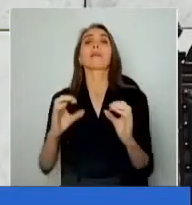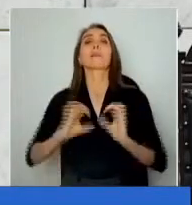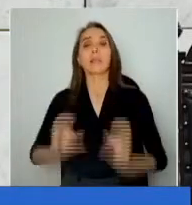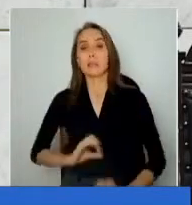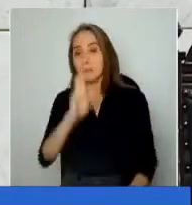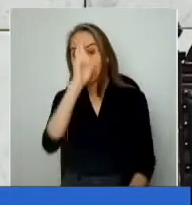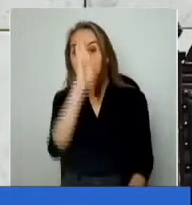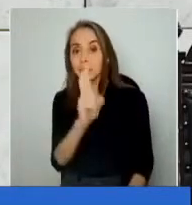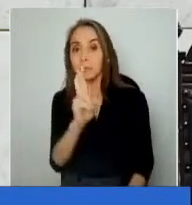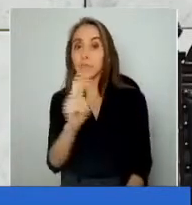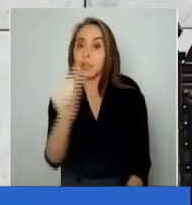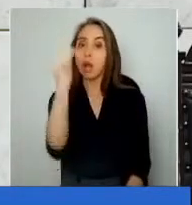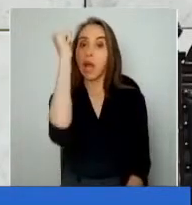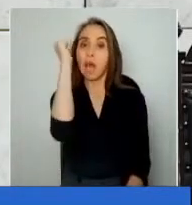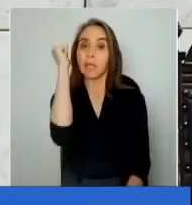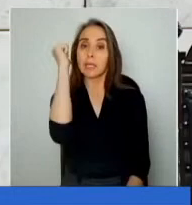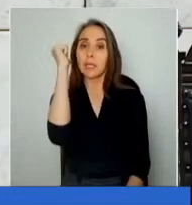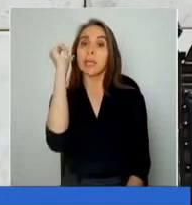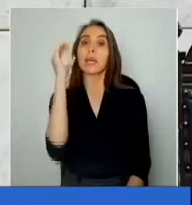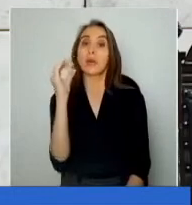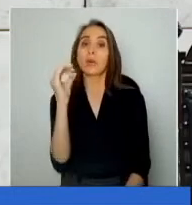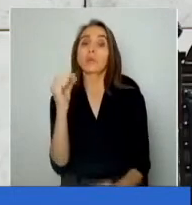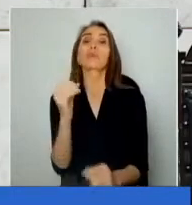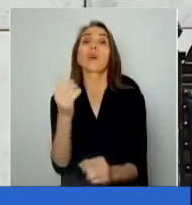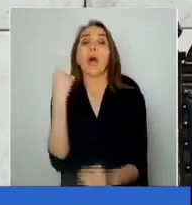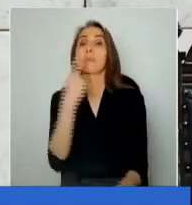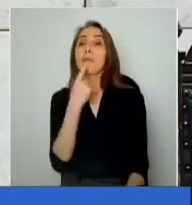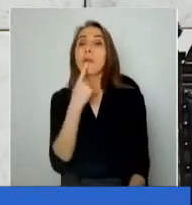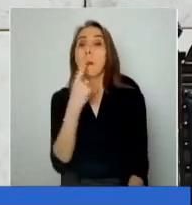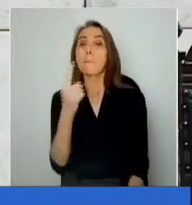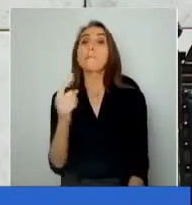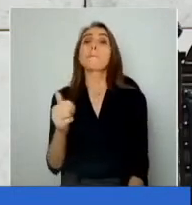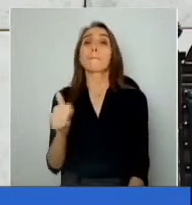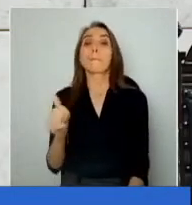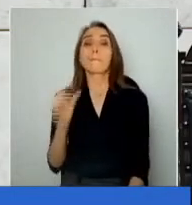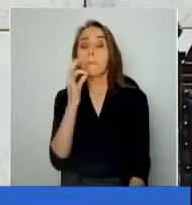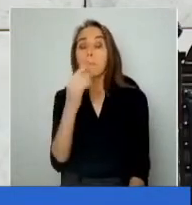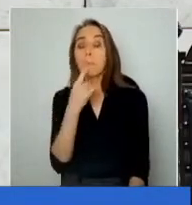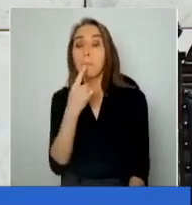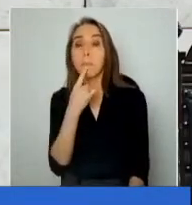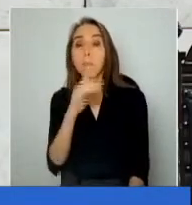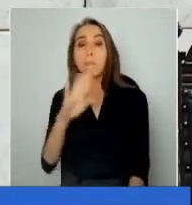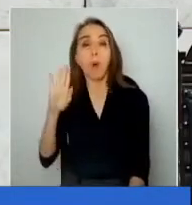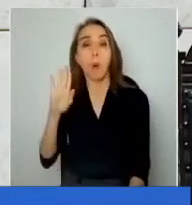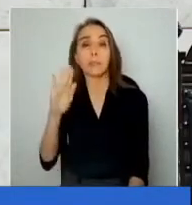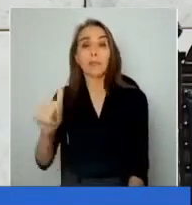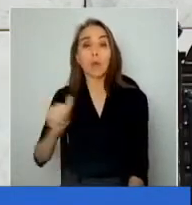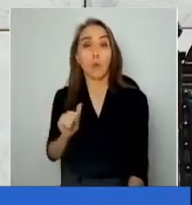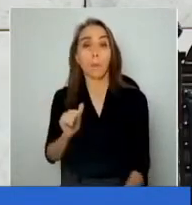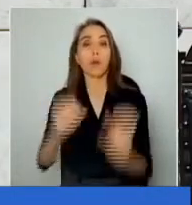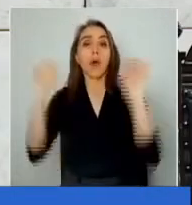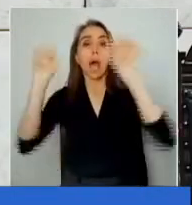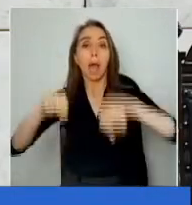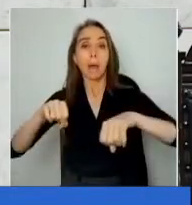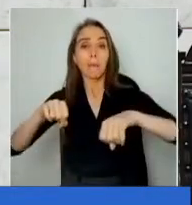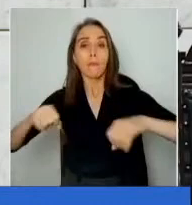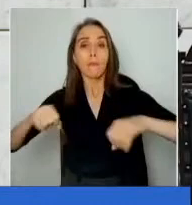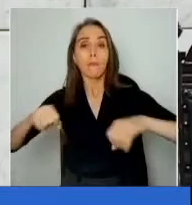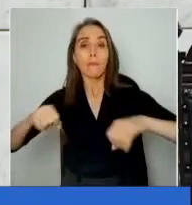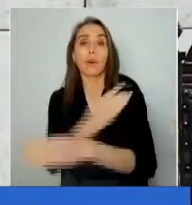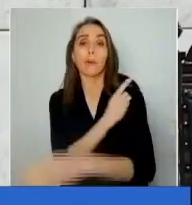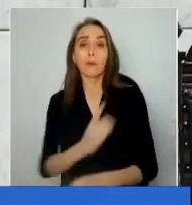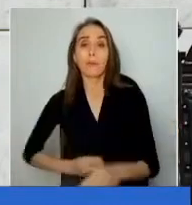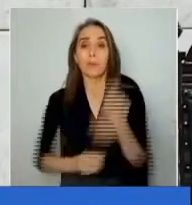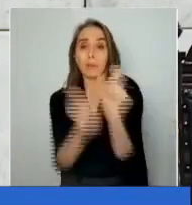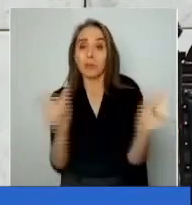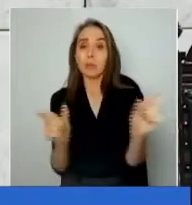ayer cumplimos una gran promesa aprobamos en forma transversal el nuevo reglamento de convivencia